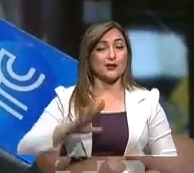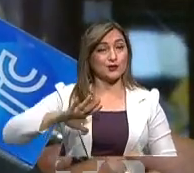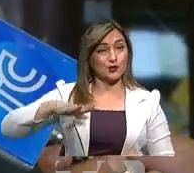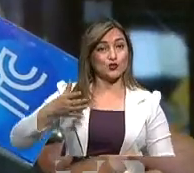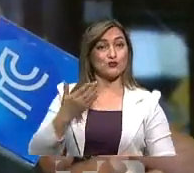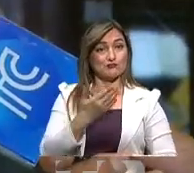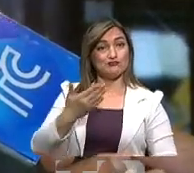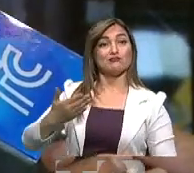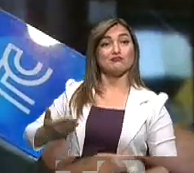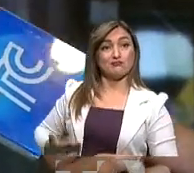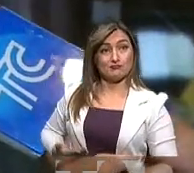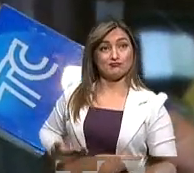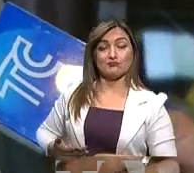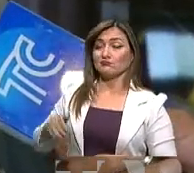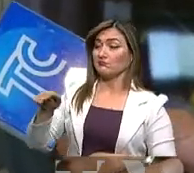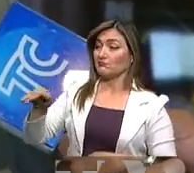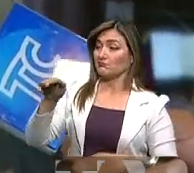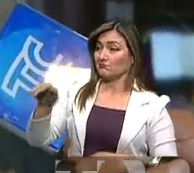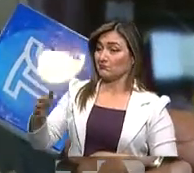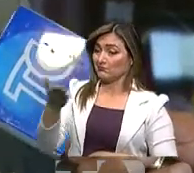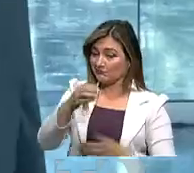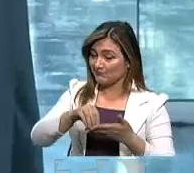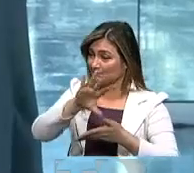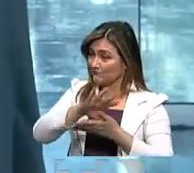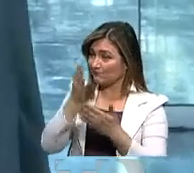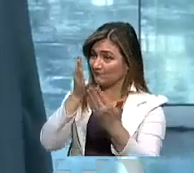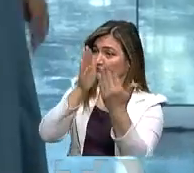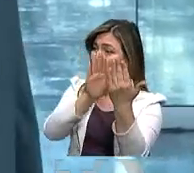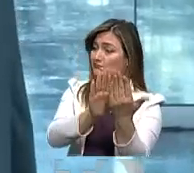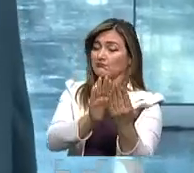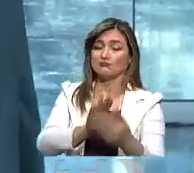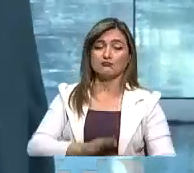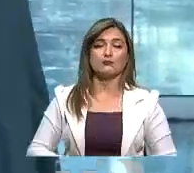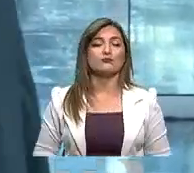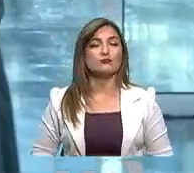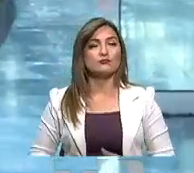presidente asista a la asamblea. En Quito, Andrea Samaniego, 24 horas.